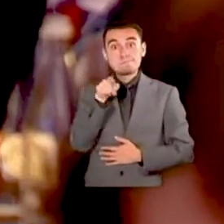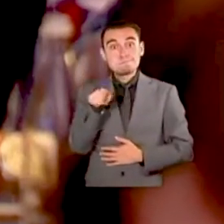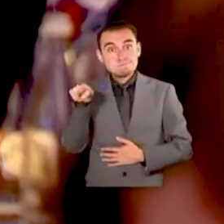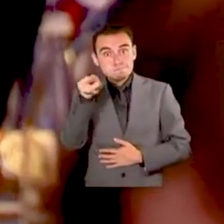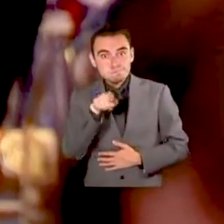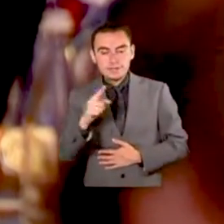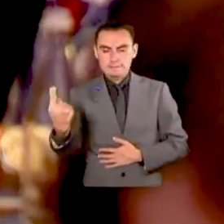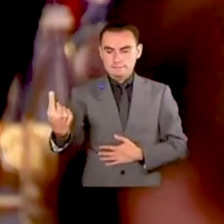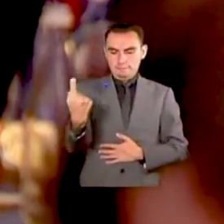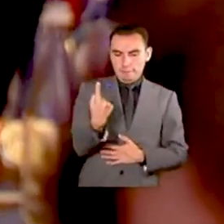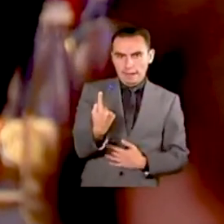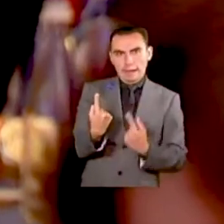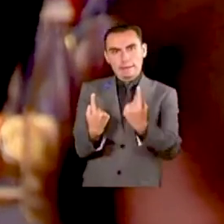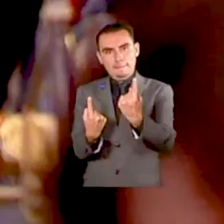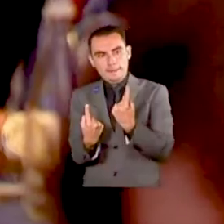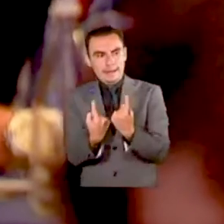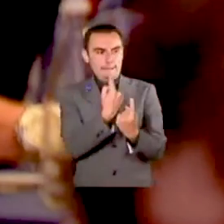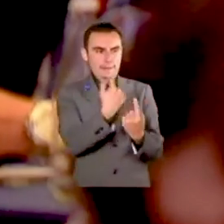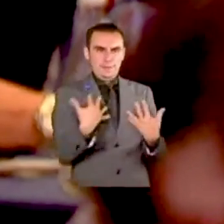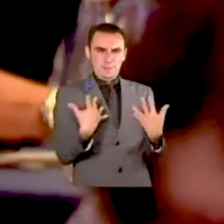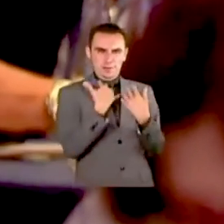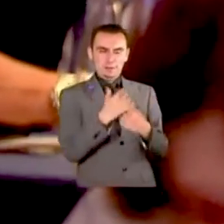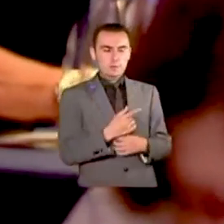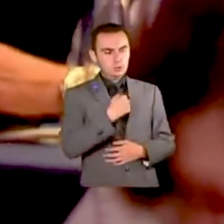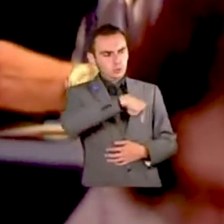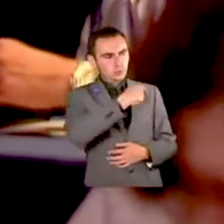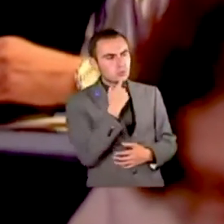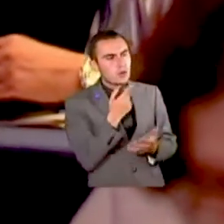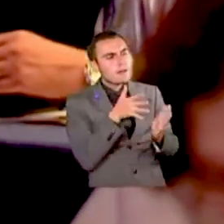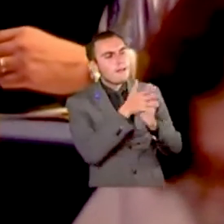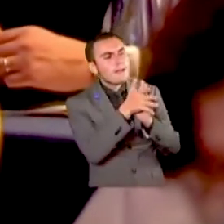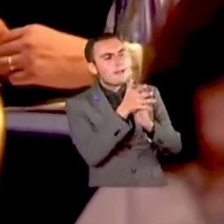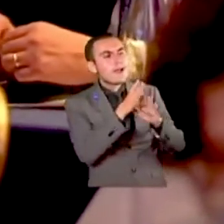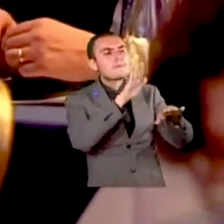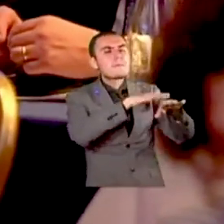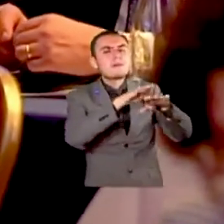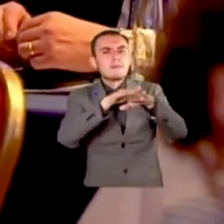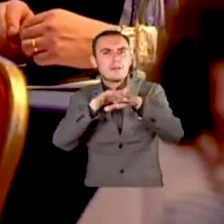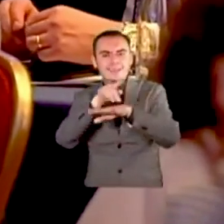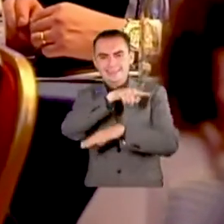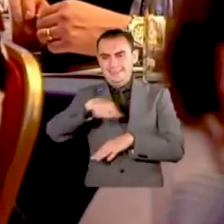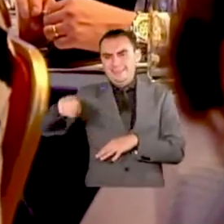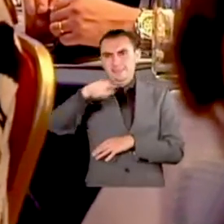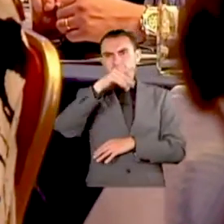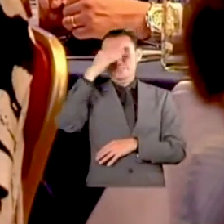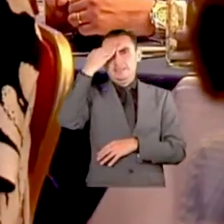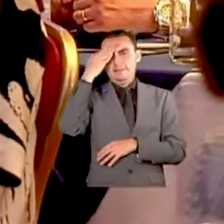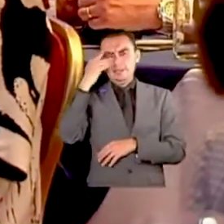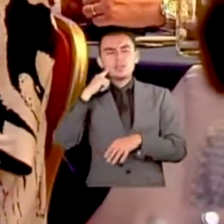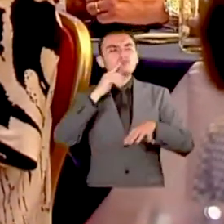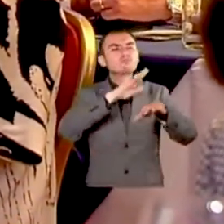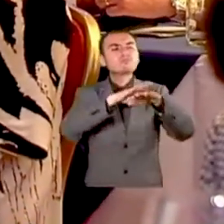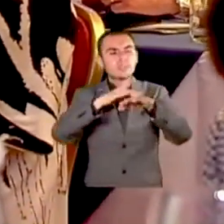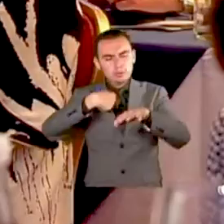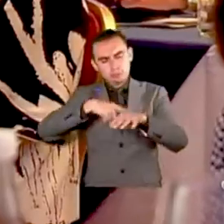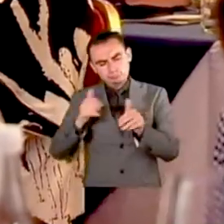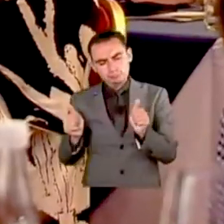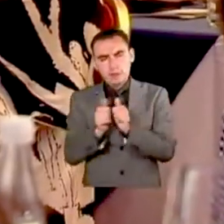las representantes de las mesas de víctimas, un mensaje que estimamos debe llegar a unas 90.000